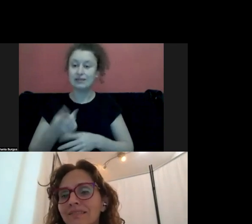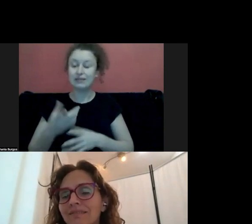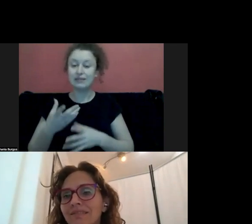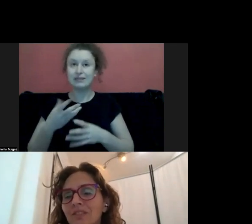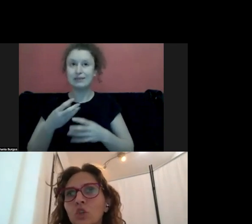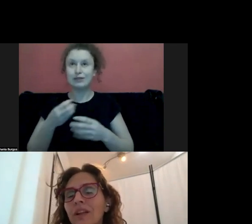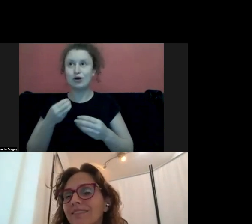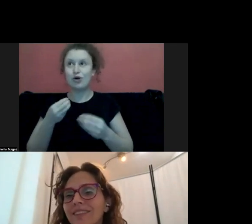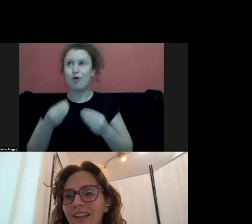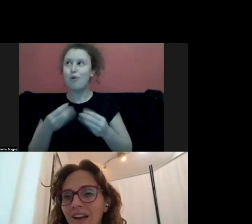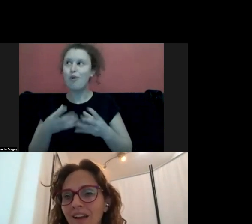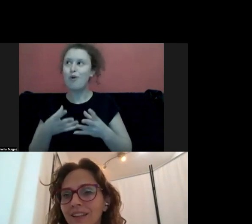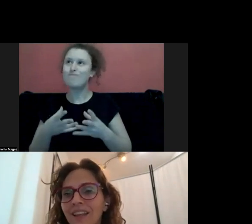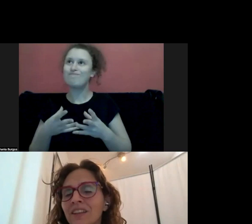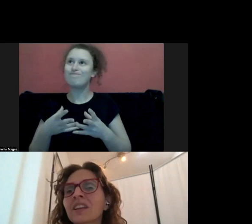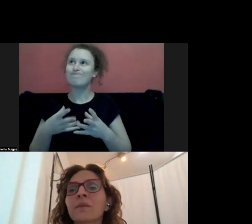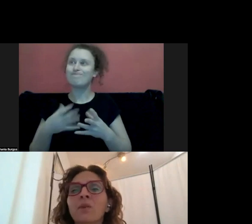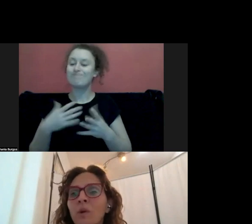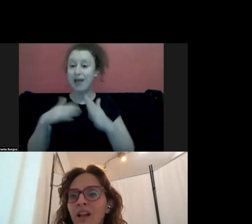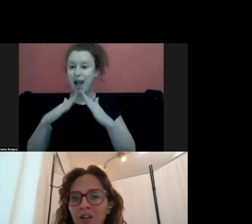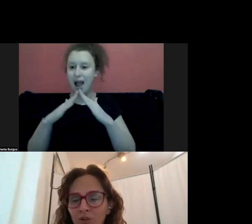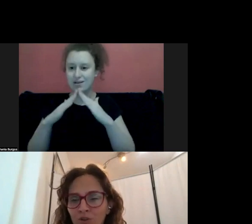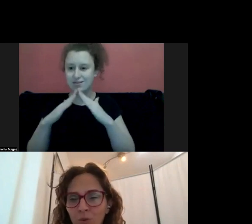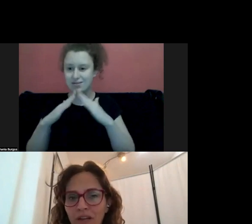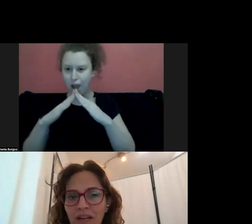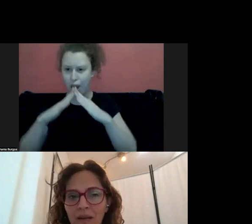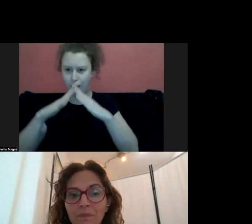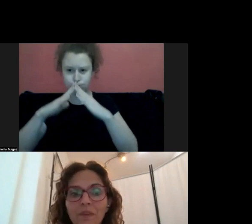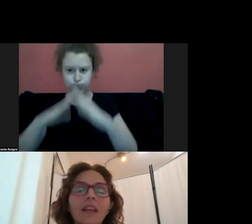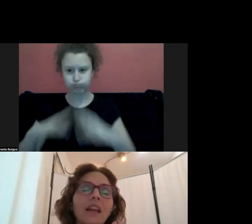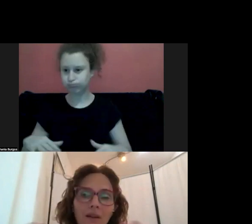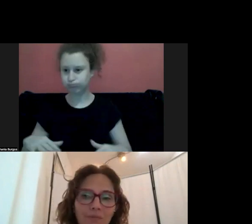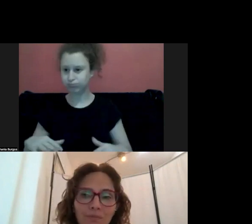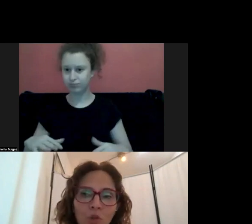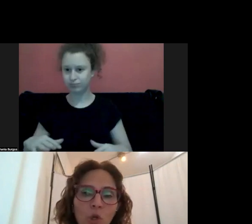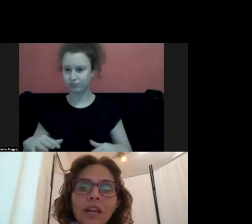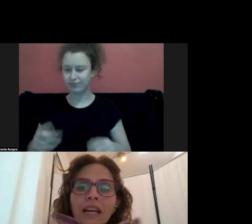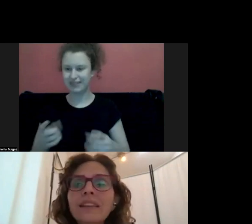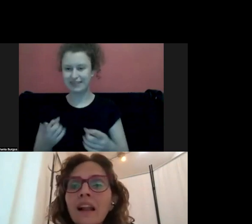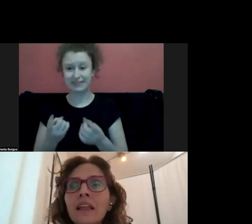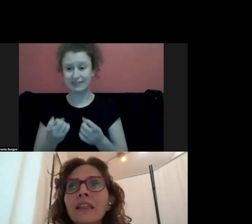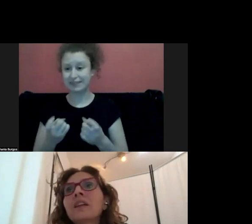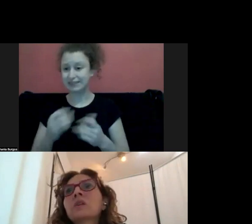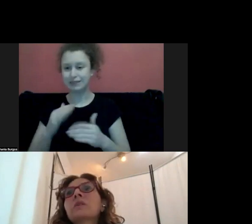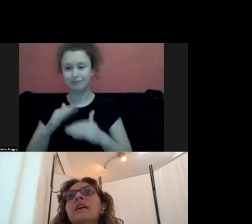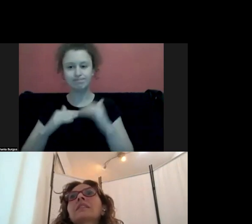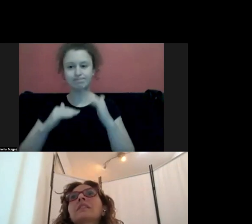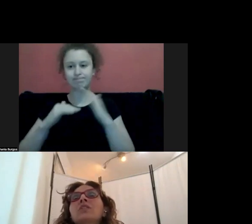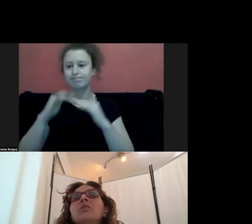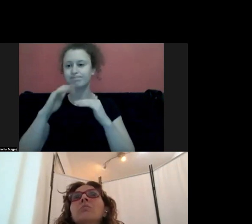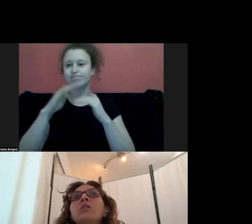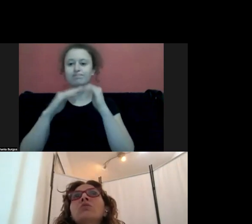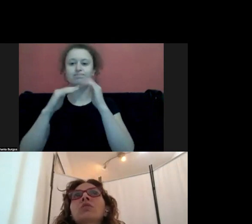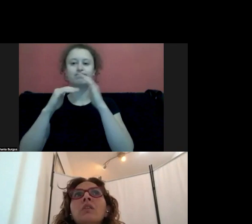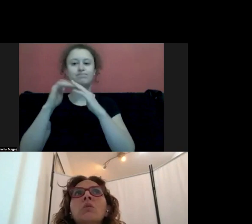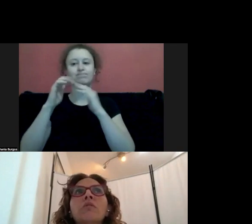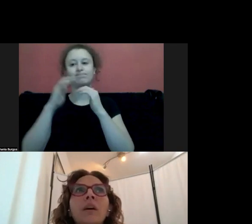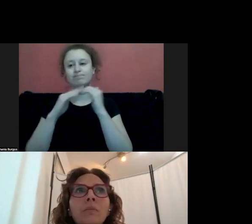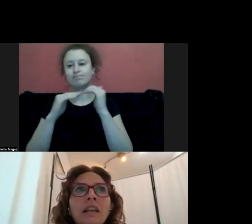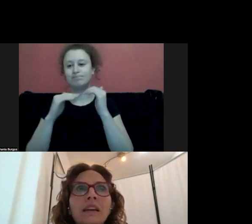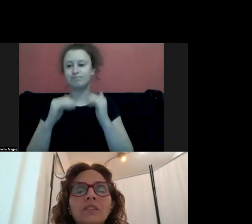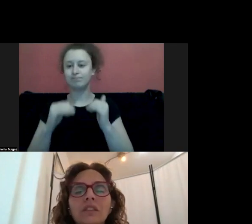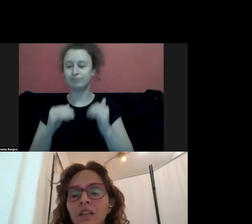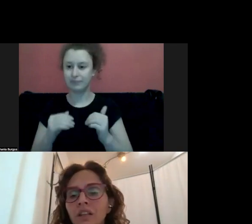derrumba toda entera y tienes que volver a reconstruirla. No voy a generalizar, es verdad que yo me he encontrado